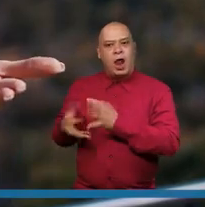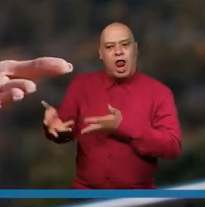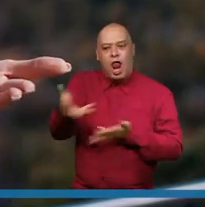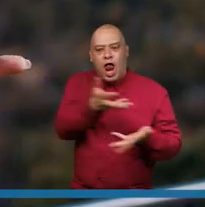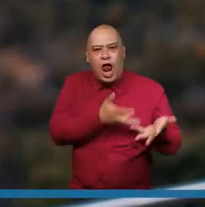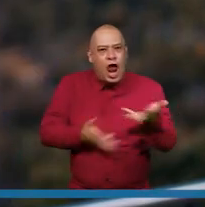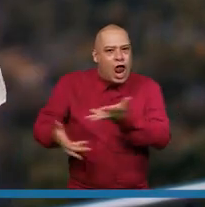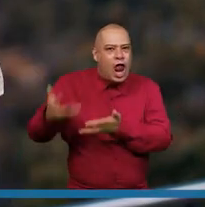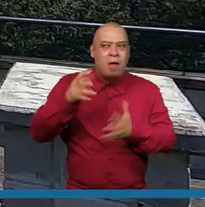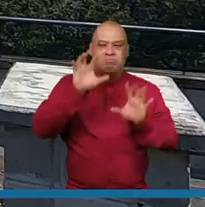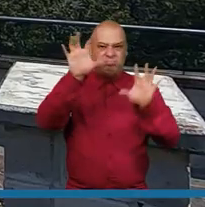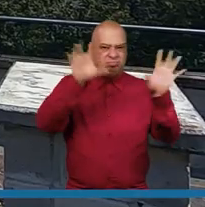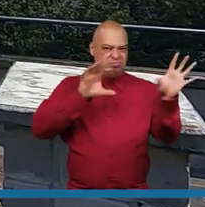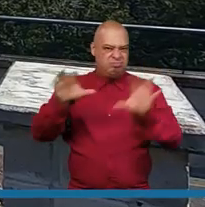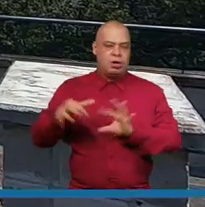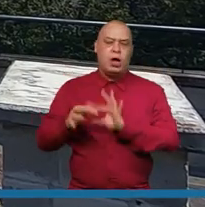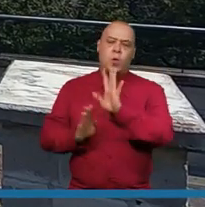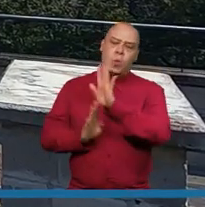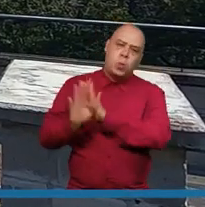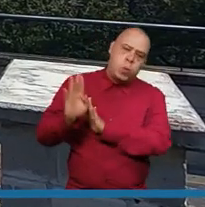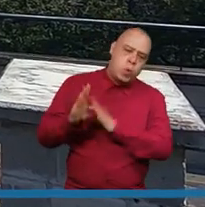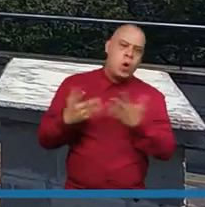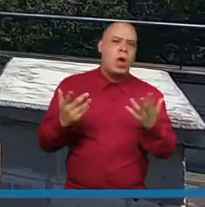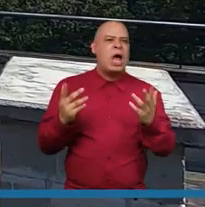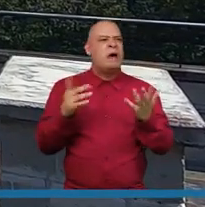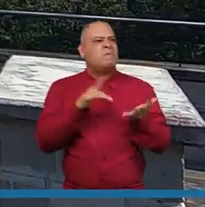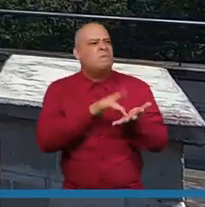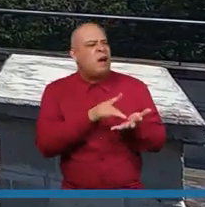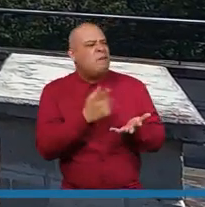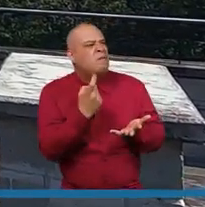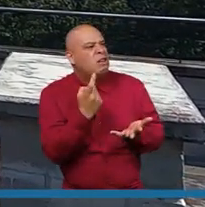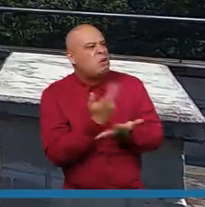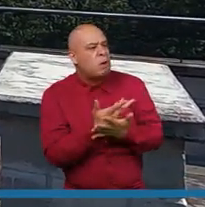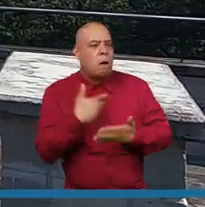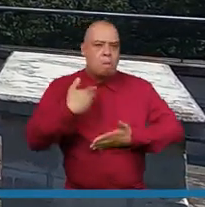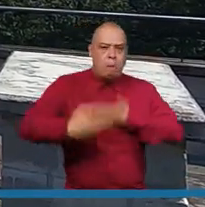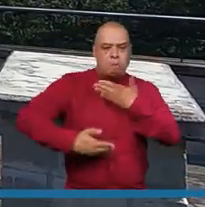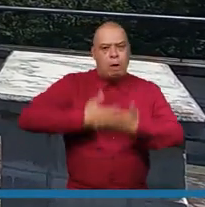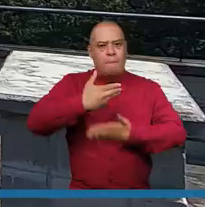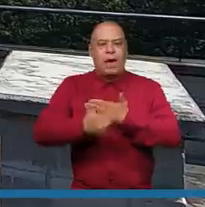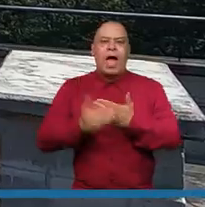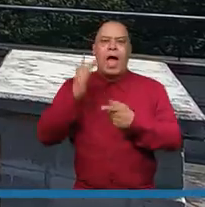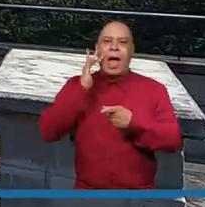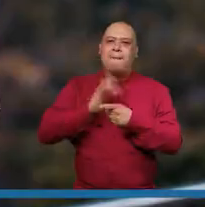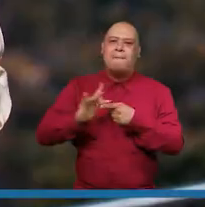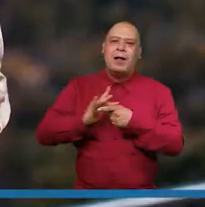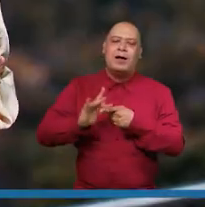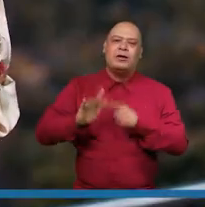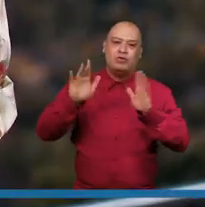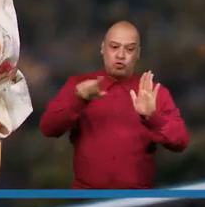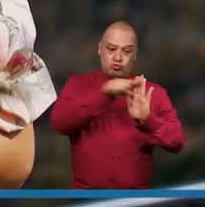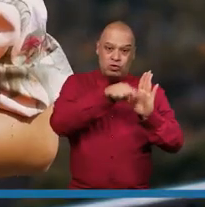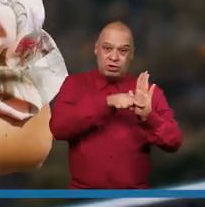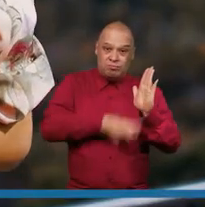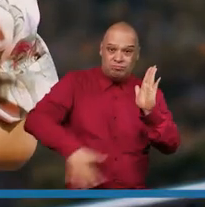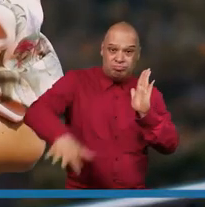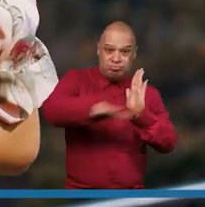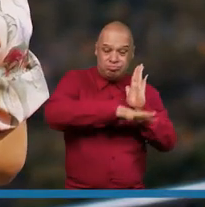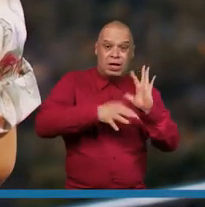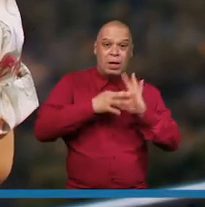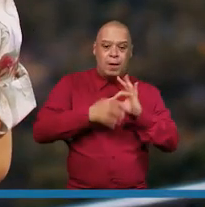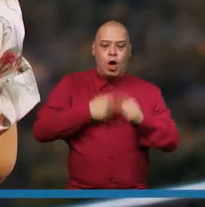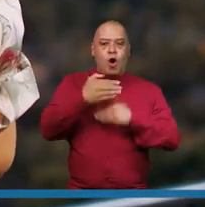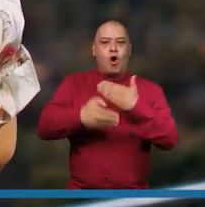de análisis y evaluación de los avances, temas pendientes y limitaciones en la implementación de la nueva agenda urbana y el logro de